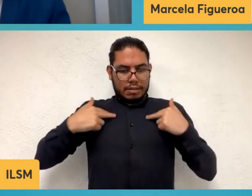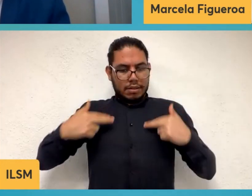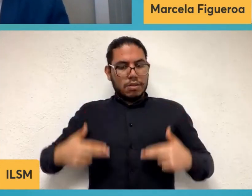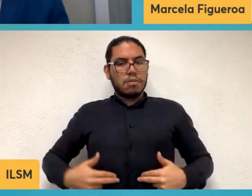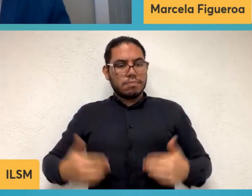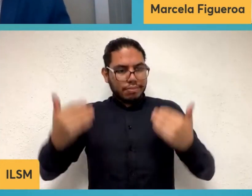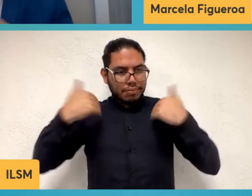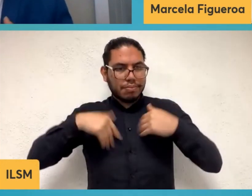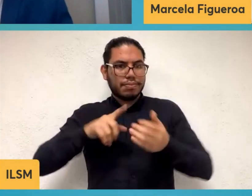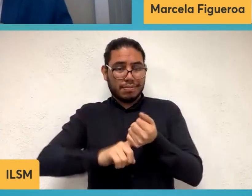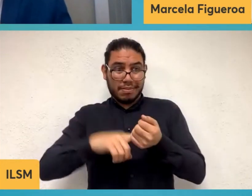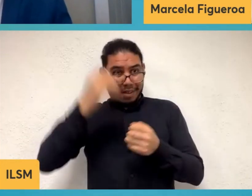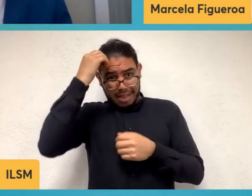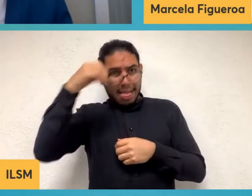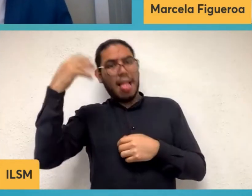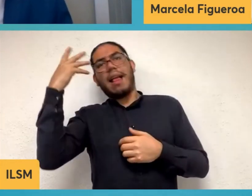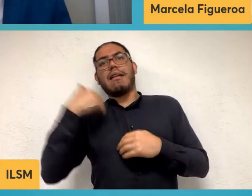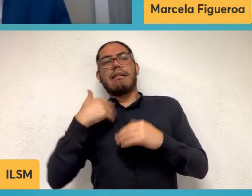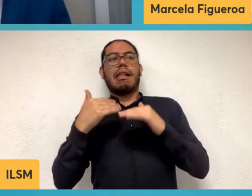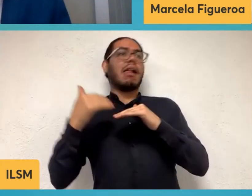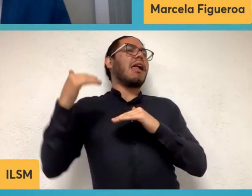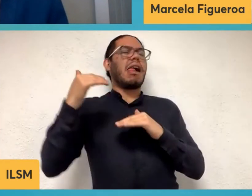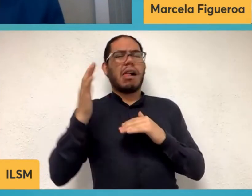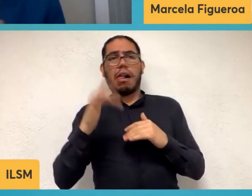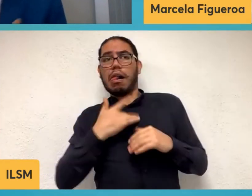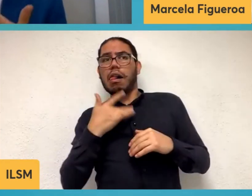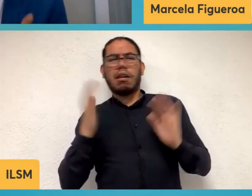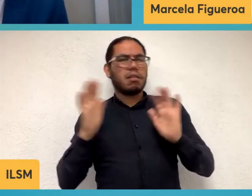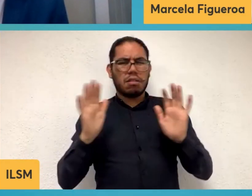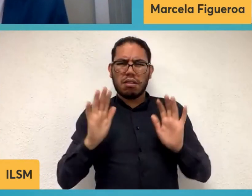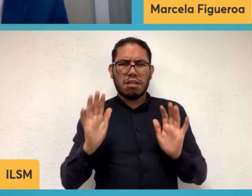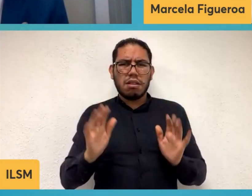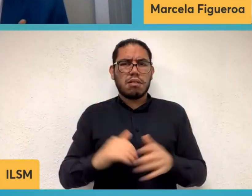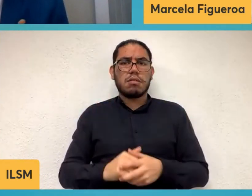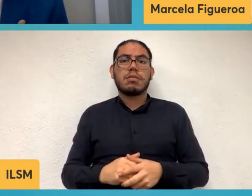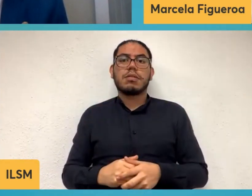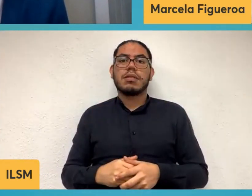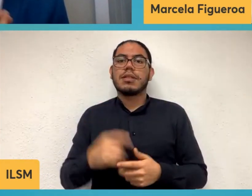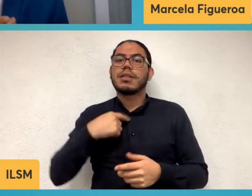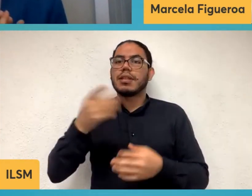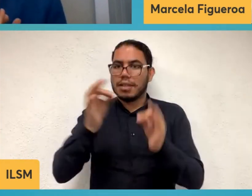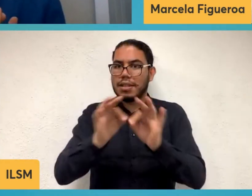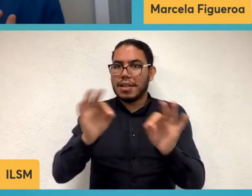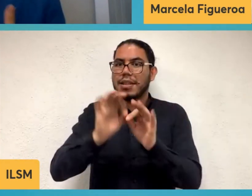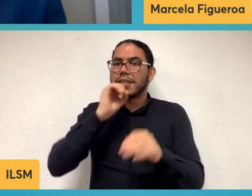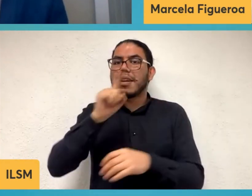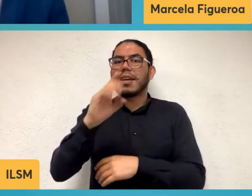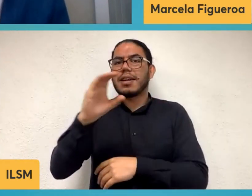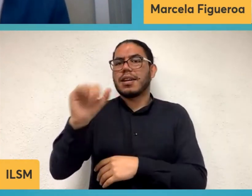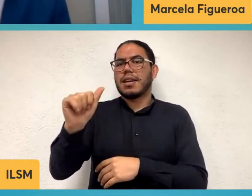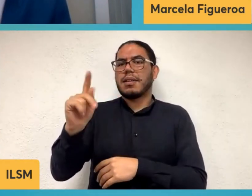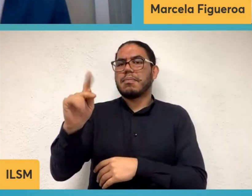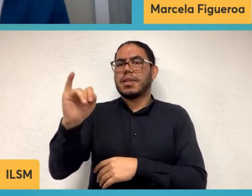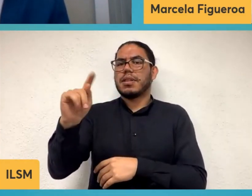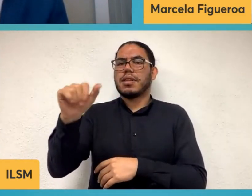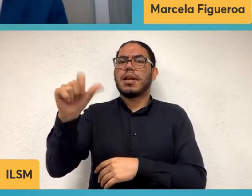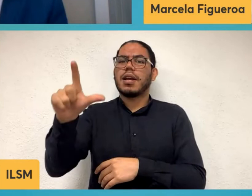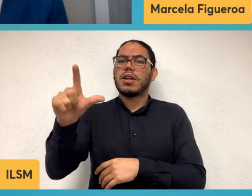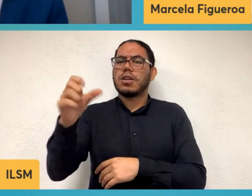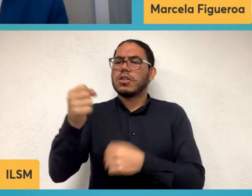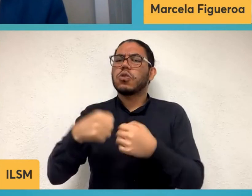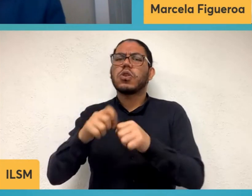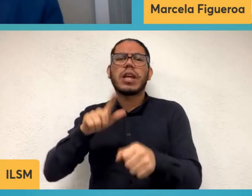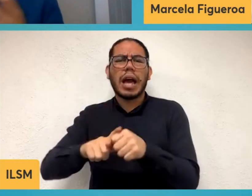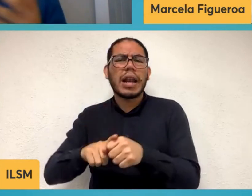también me parece importante mencionar que no es capital social ir a estos eventos nada más, ¿no? A